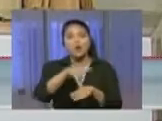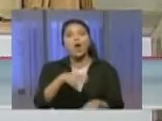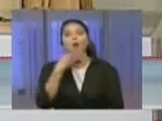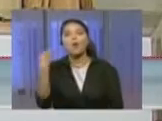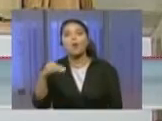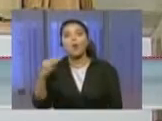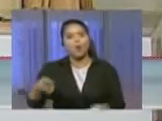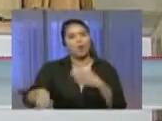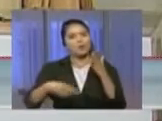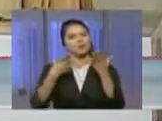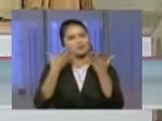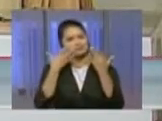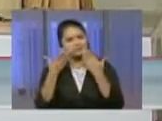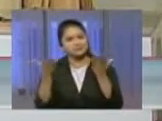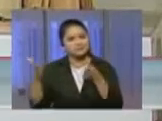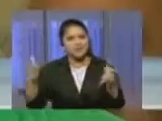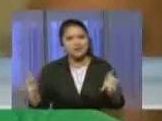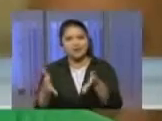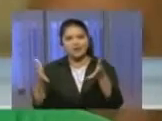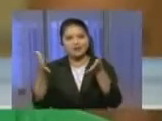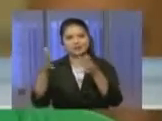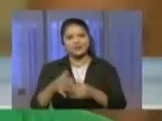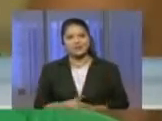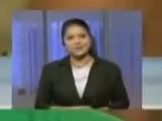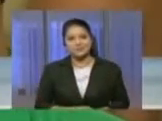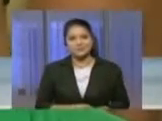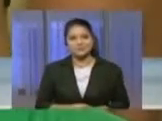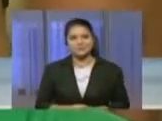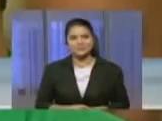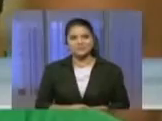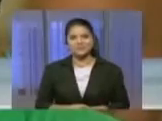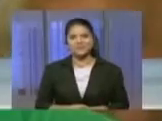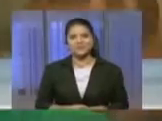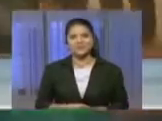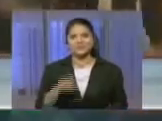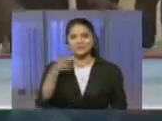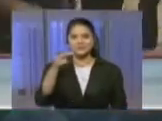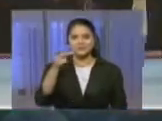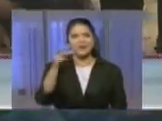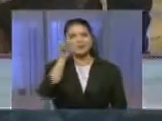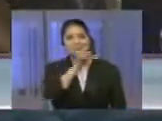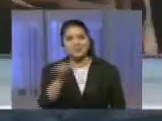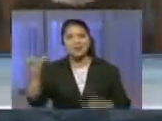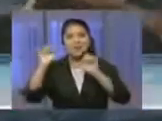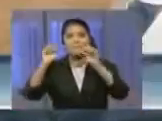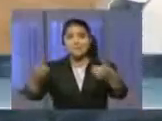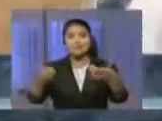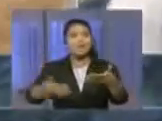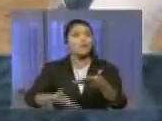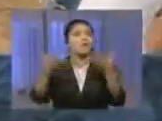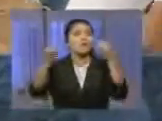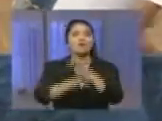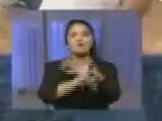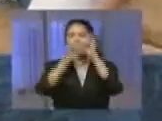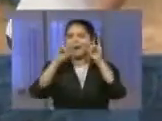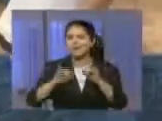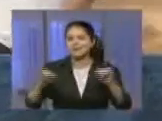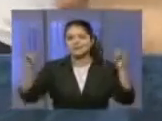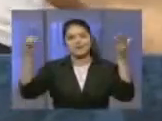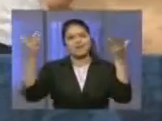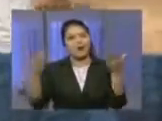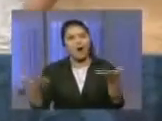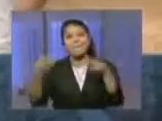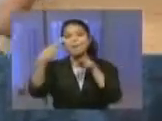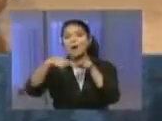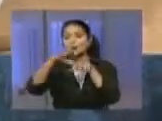recreadores y recreadoras bueno presidente en esta segunda semana arrancamos con la mayor suma de felicidad para nuestros